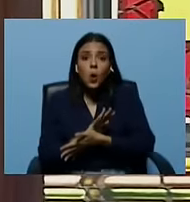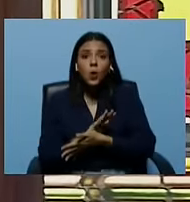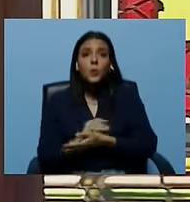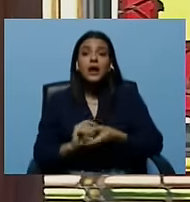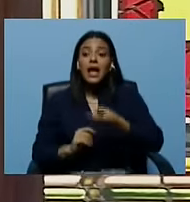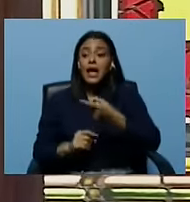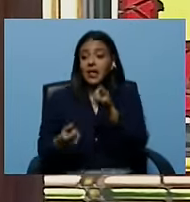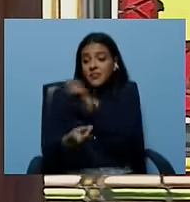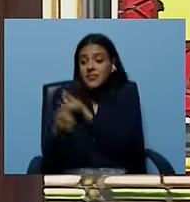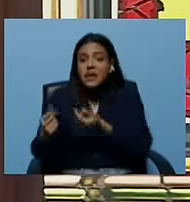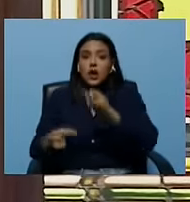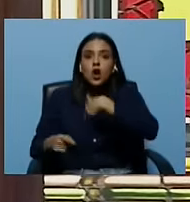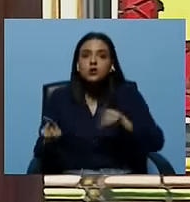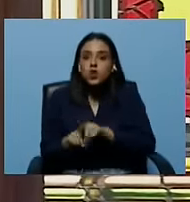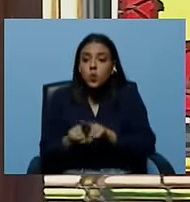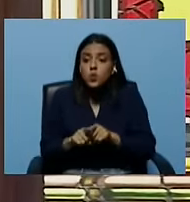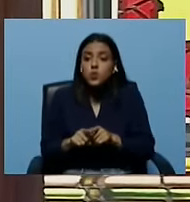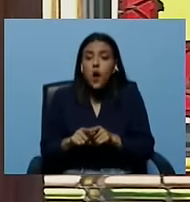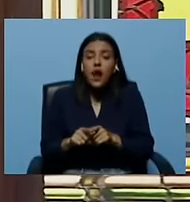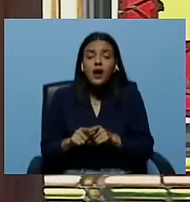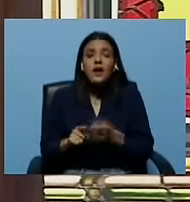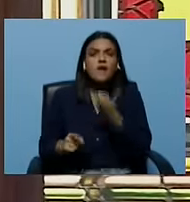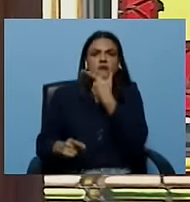recurso que nosotros